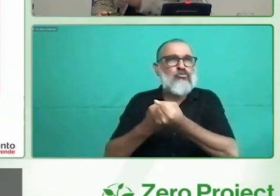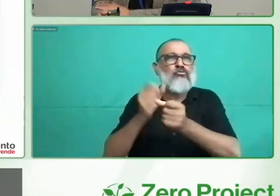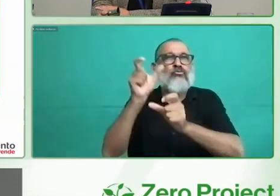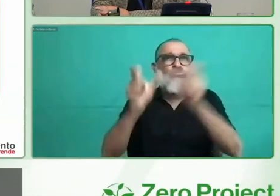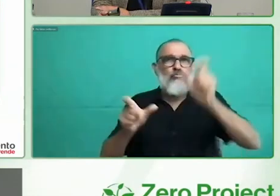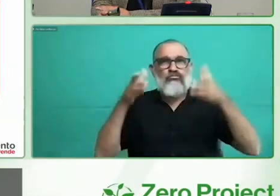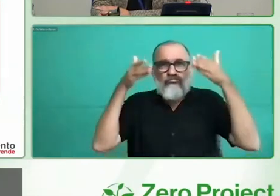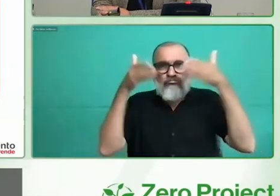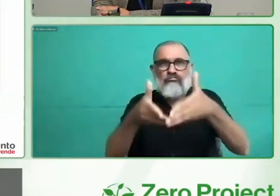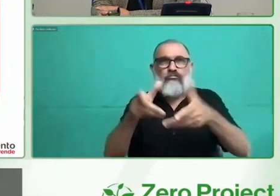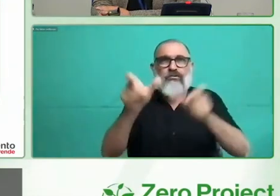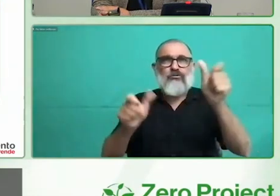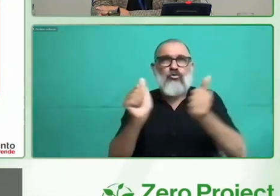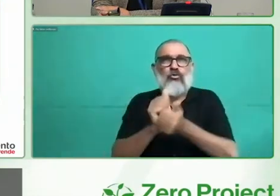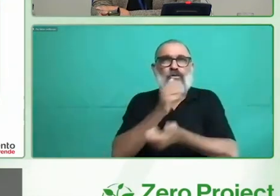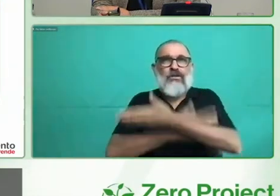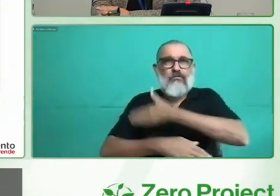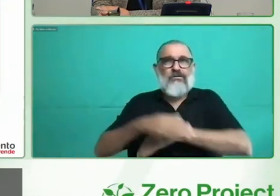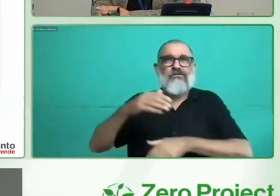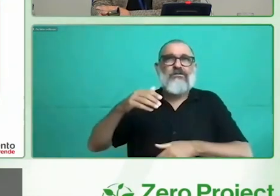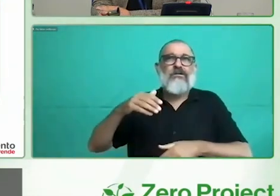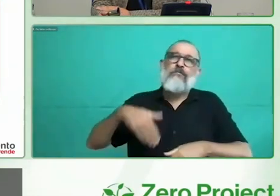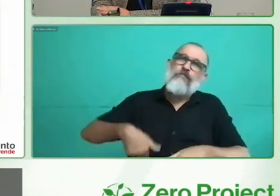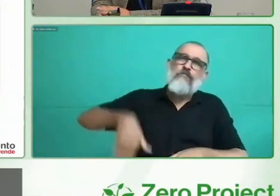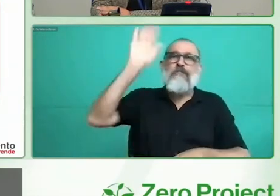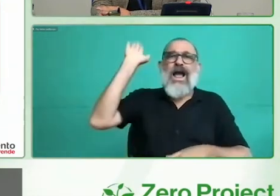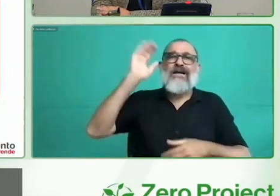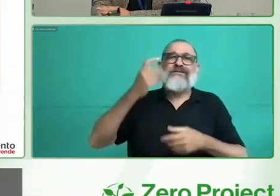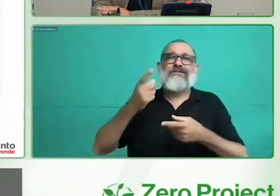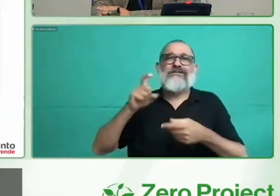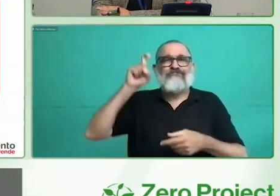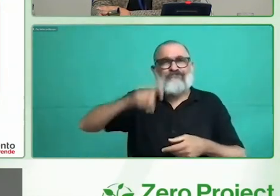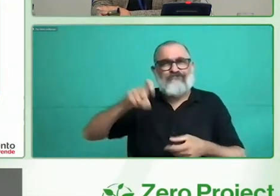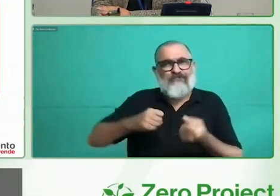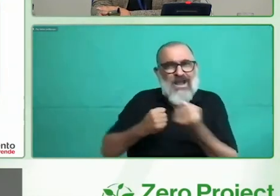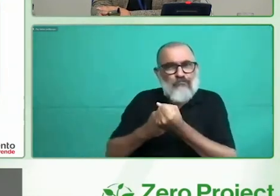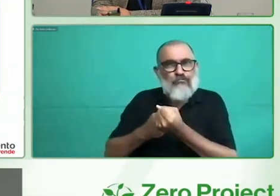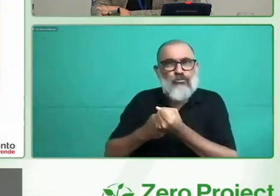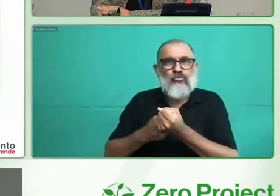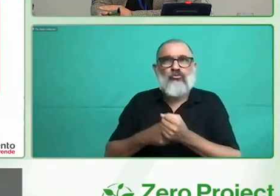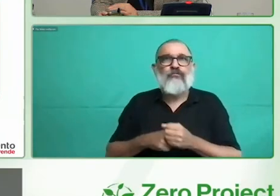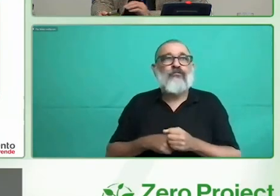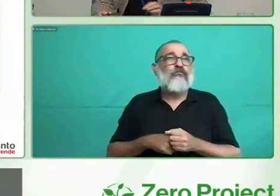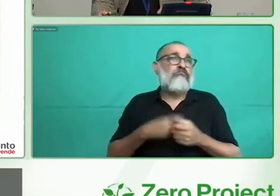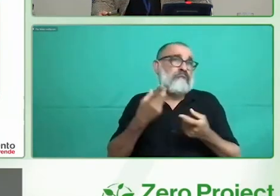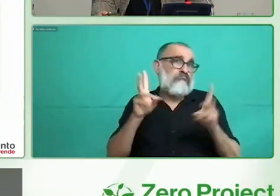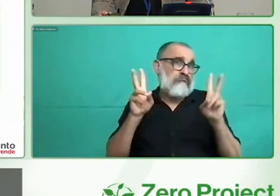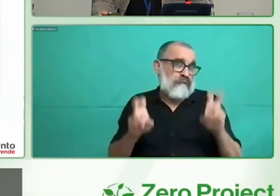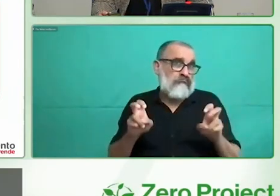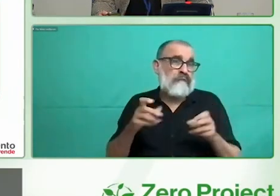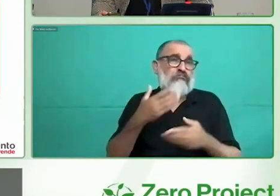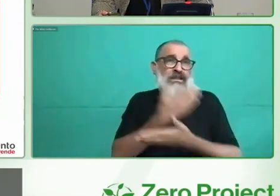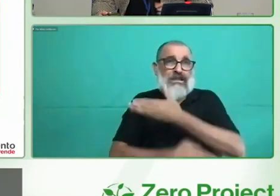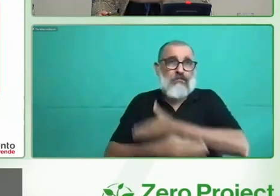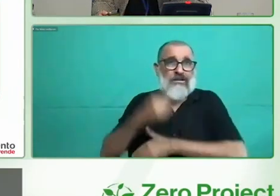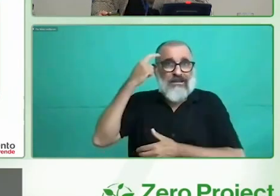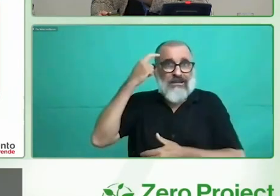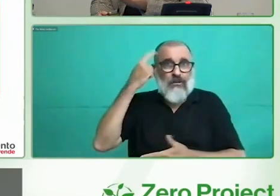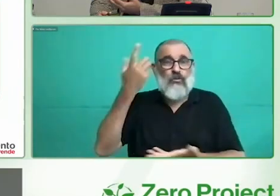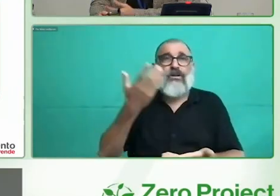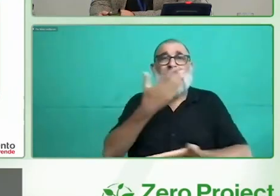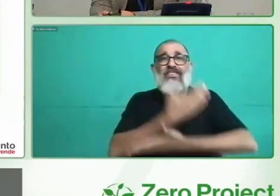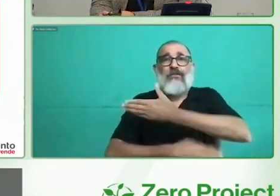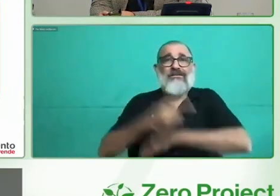A raíz de este proyecto desarrollamos una metodología específica para, para este